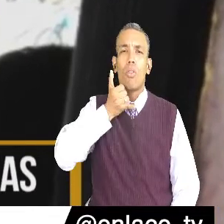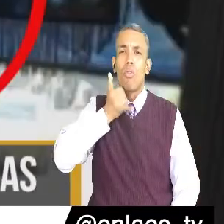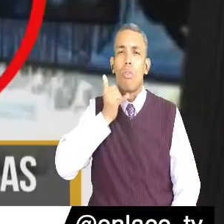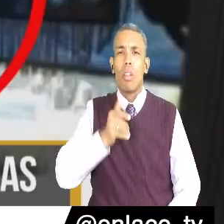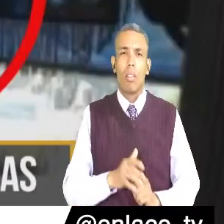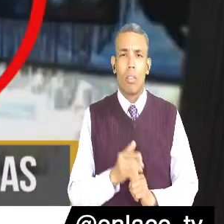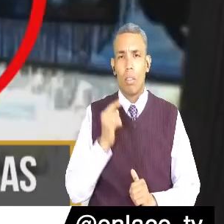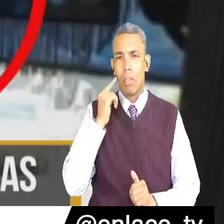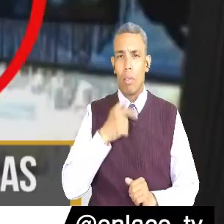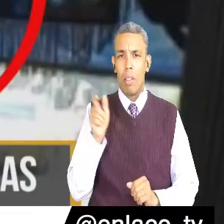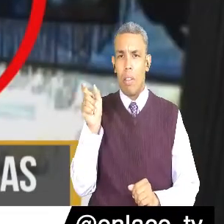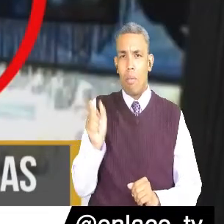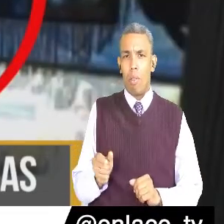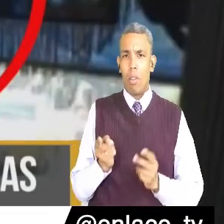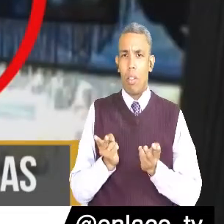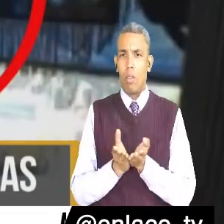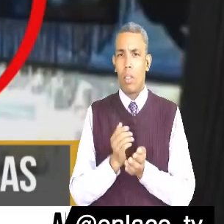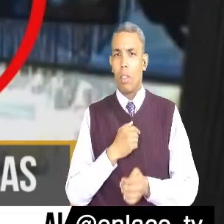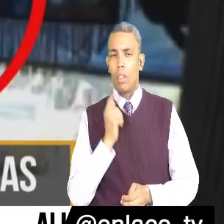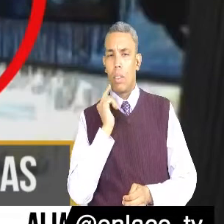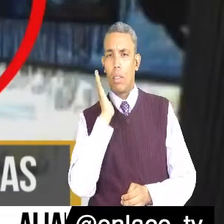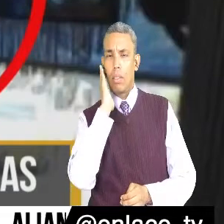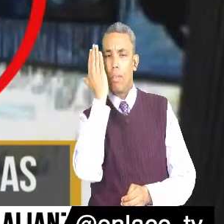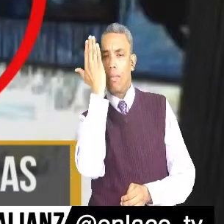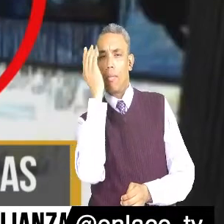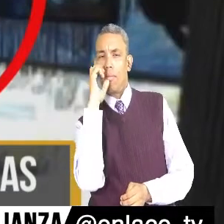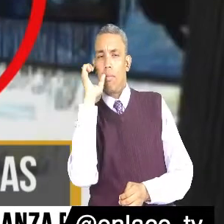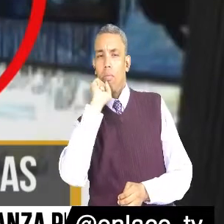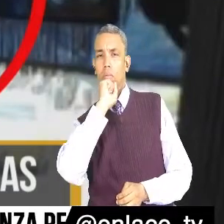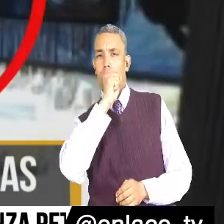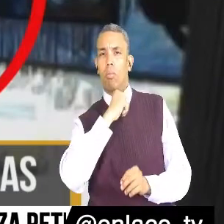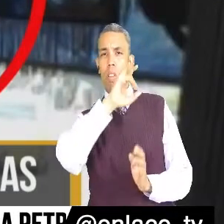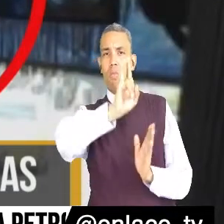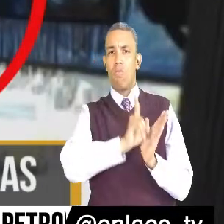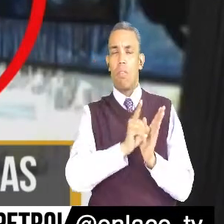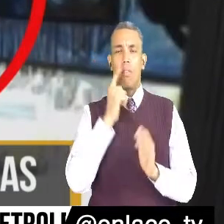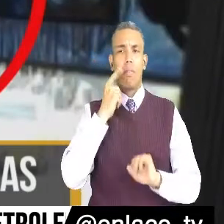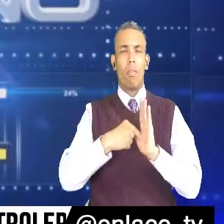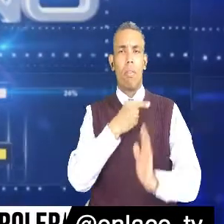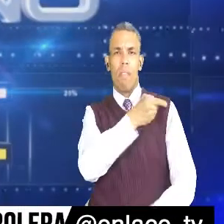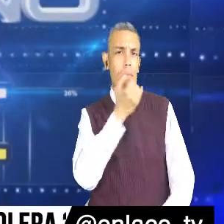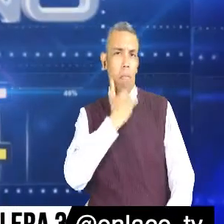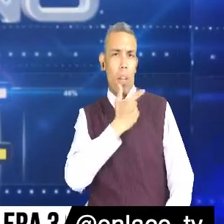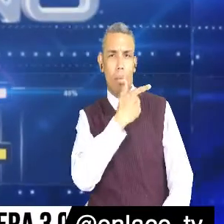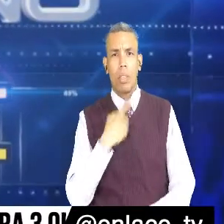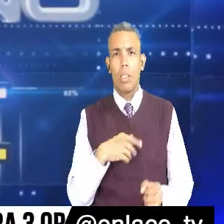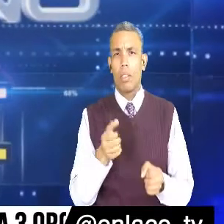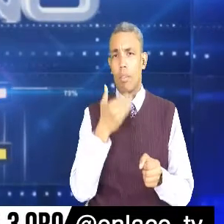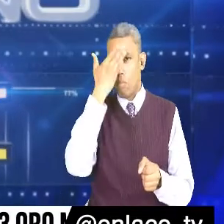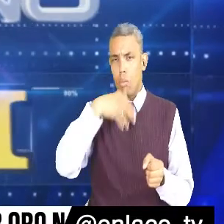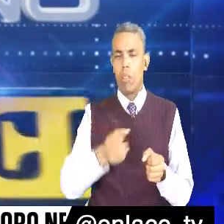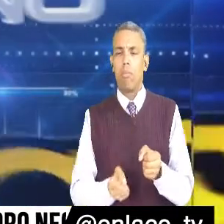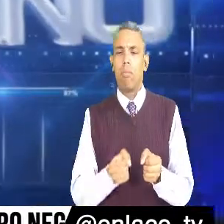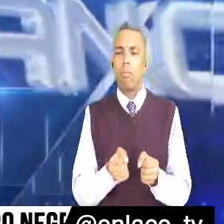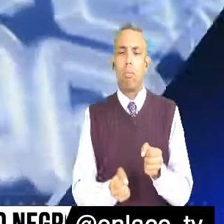por celular mientras conduce, poniendo así en riesgo la vida de los estudiantes que allí se transportan.